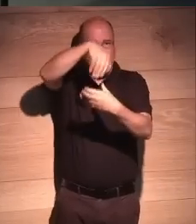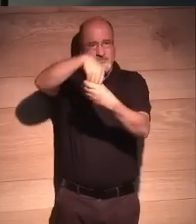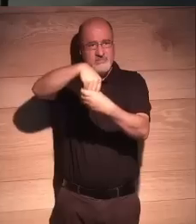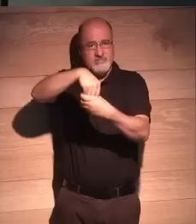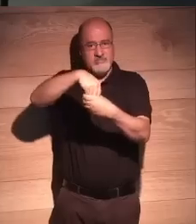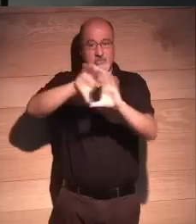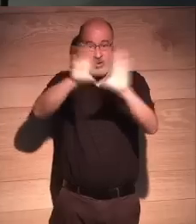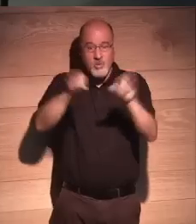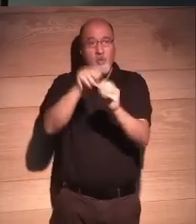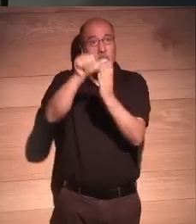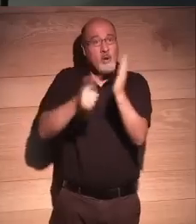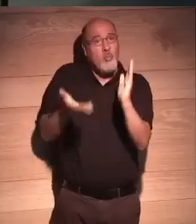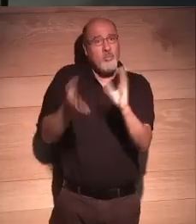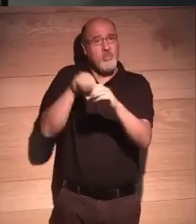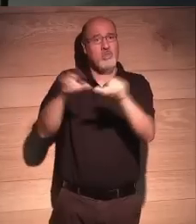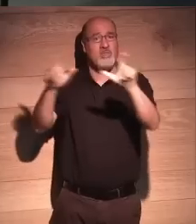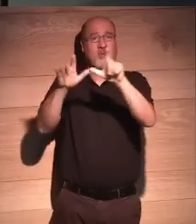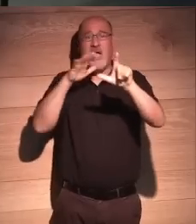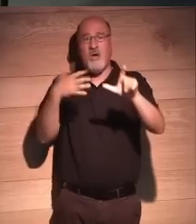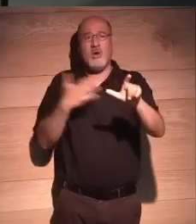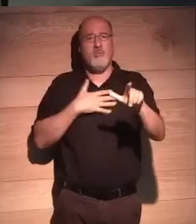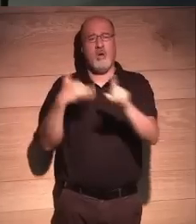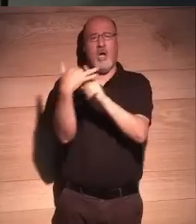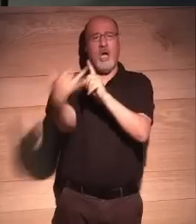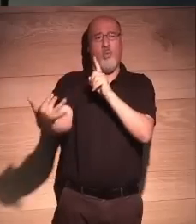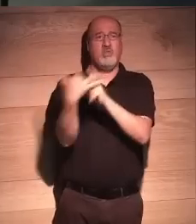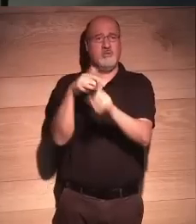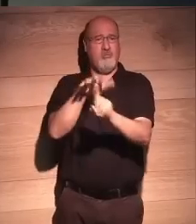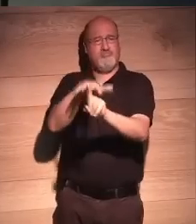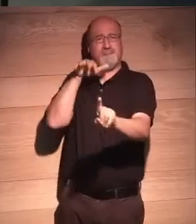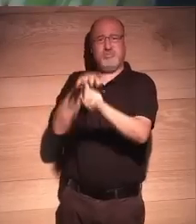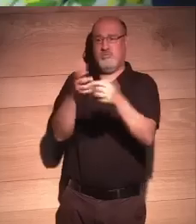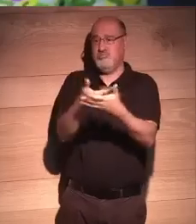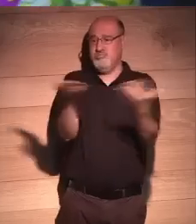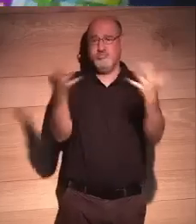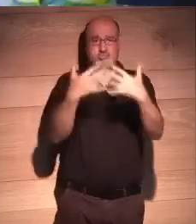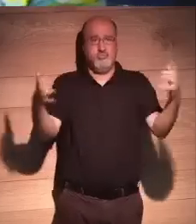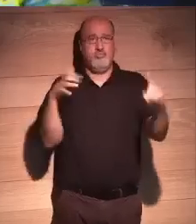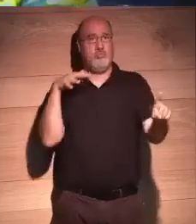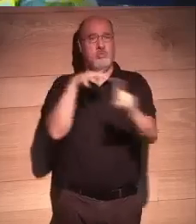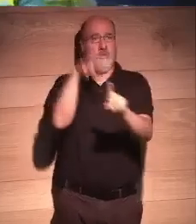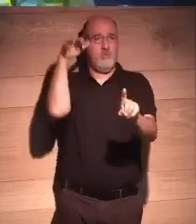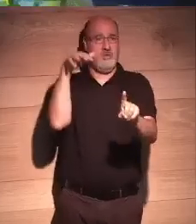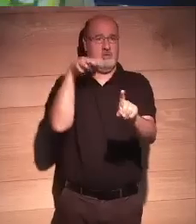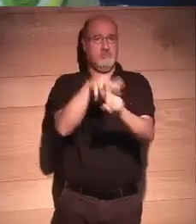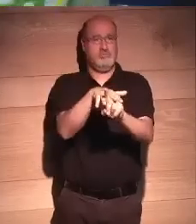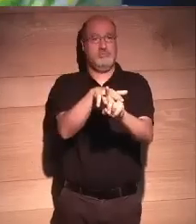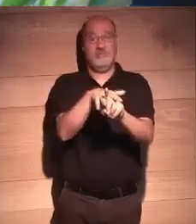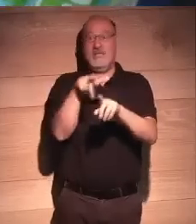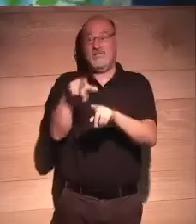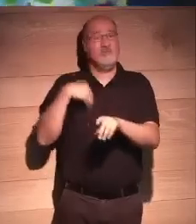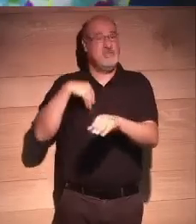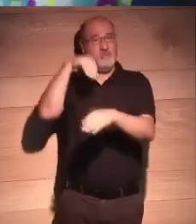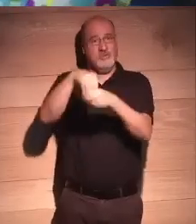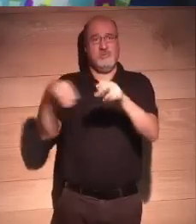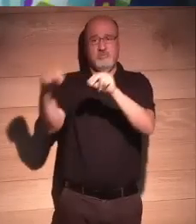los grandes programas de grandes audiencias, no grandes programas, digo grandes programas por grandes audiencias, y al final son ellos mismos